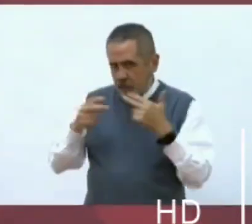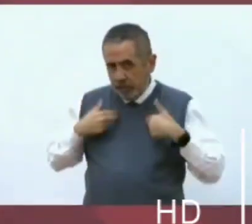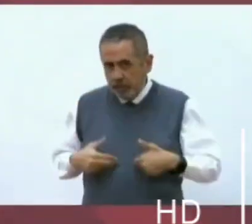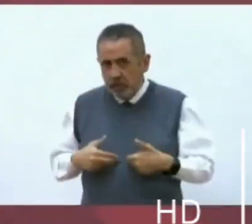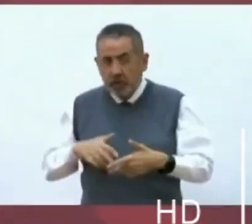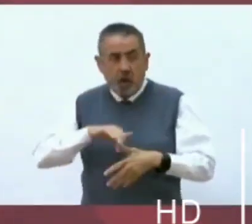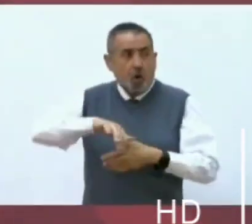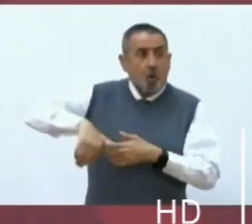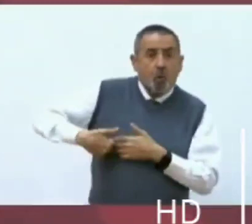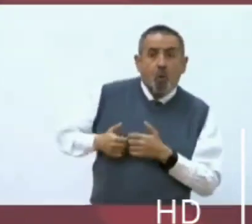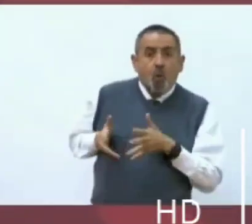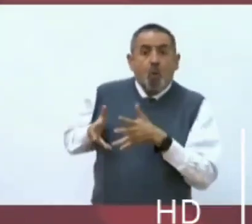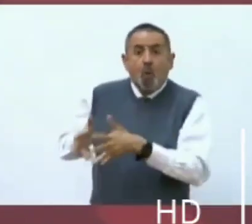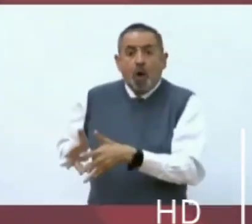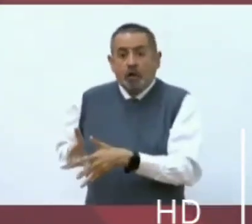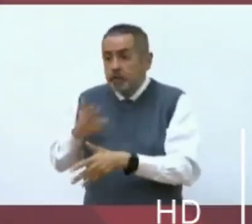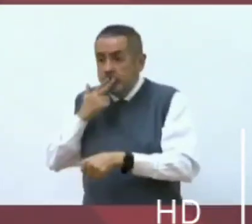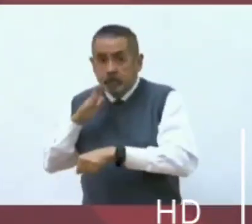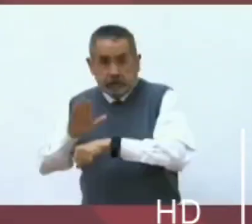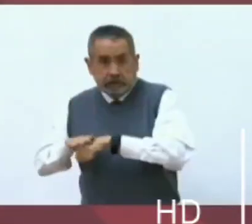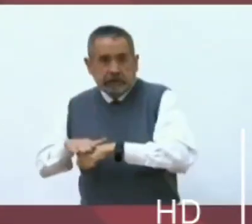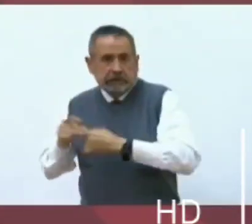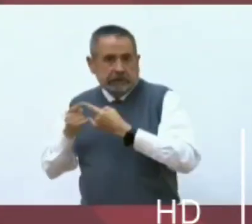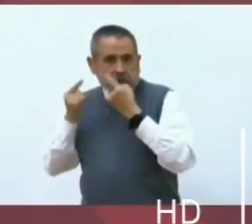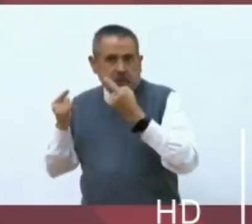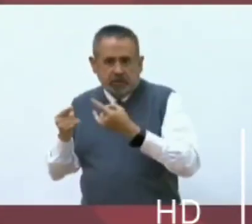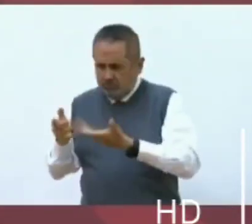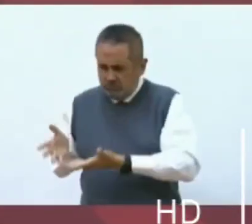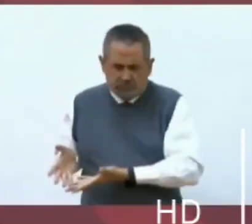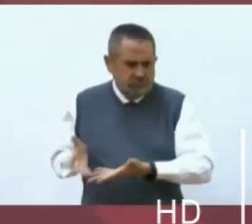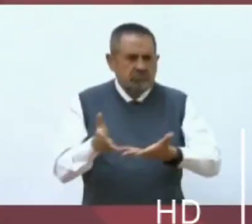bajo resguardo de nuestro acervo histórico,